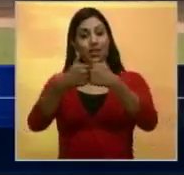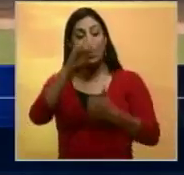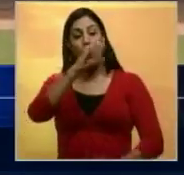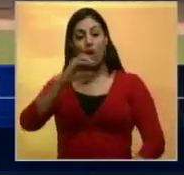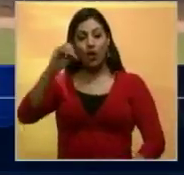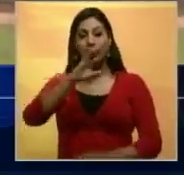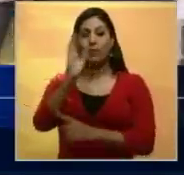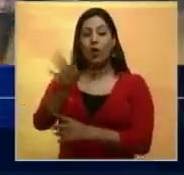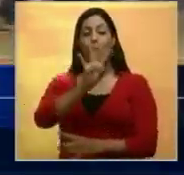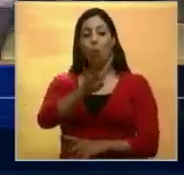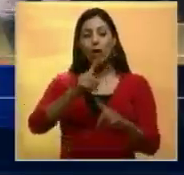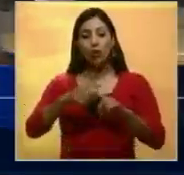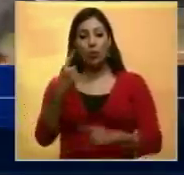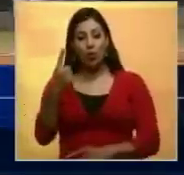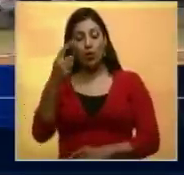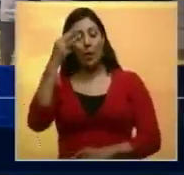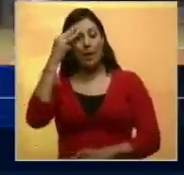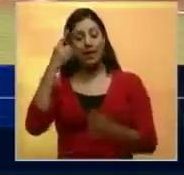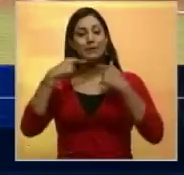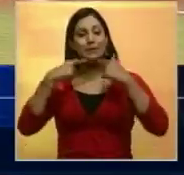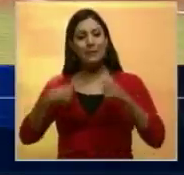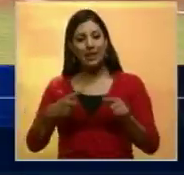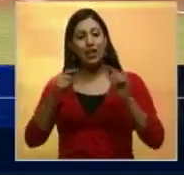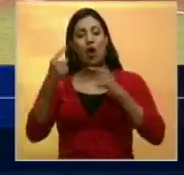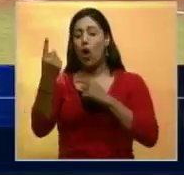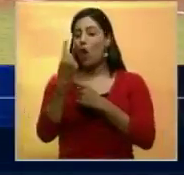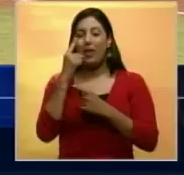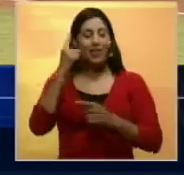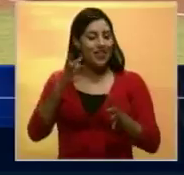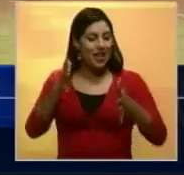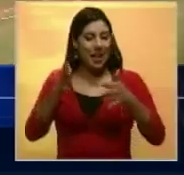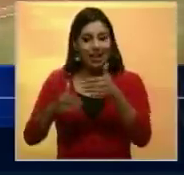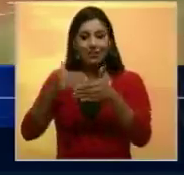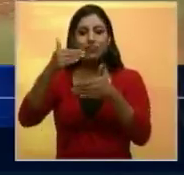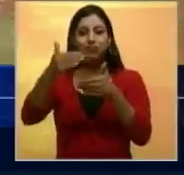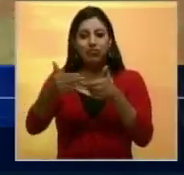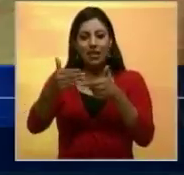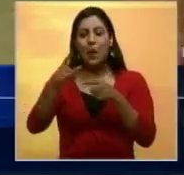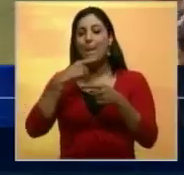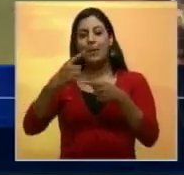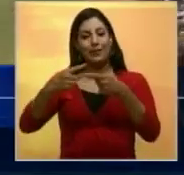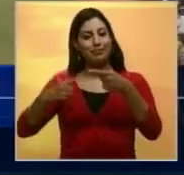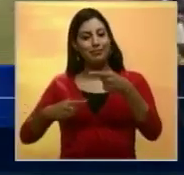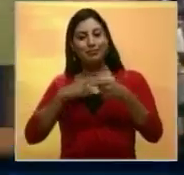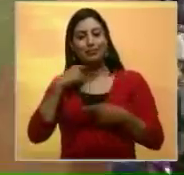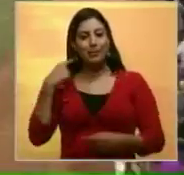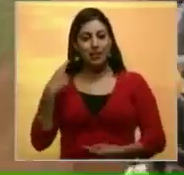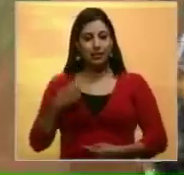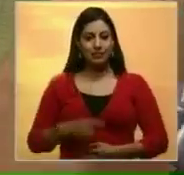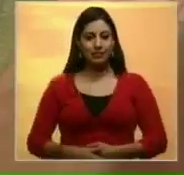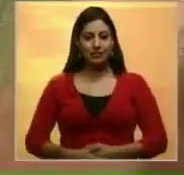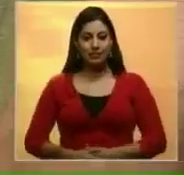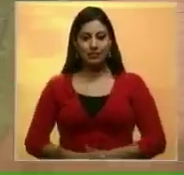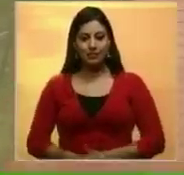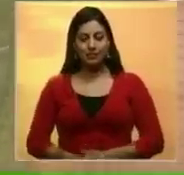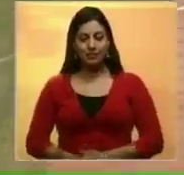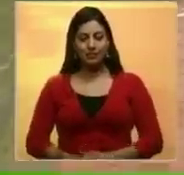se impusieron 4-1 al Magallanes, que estaban obligados a ganar para clasificar, pero no pudieron conseguirlo.